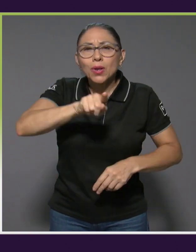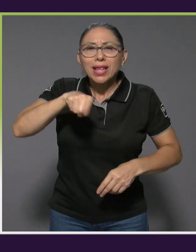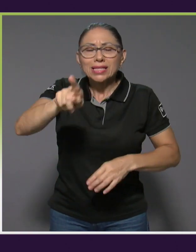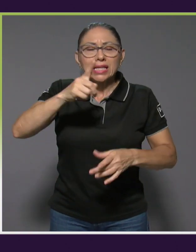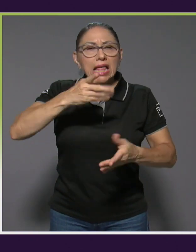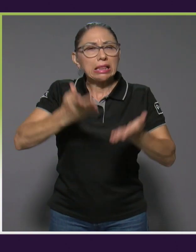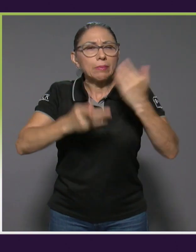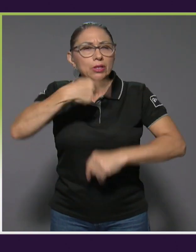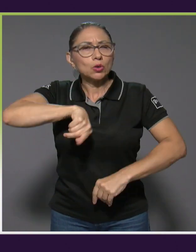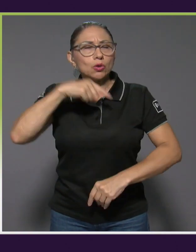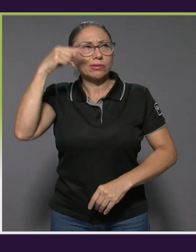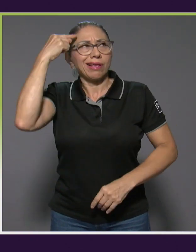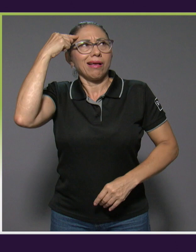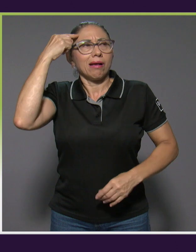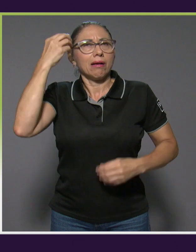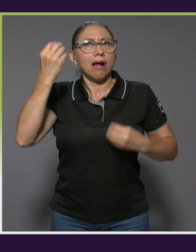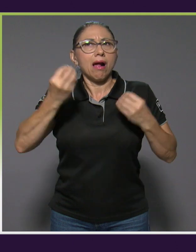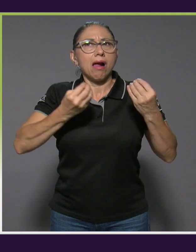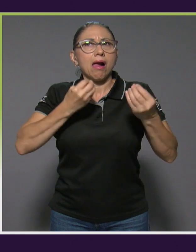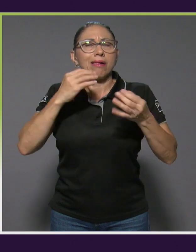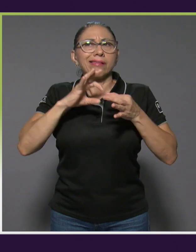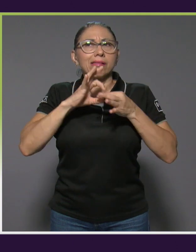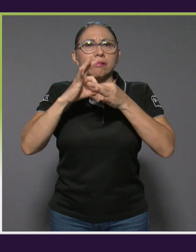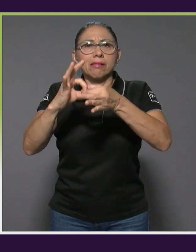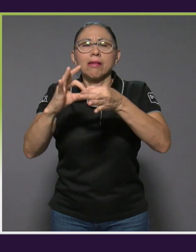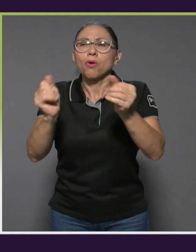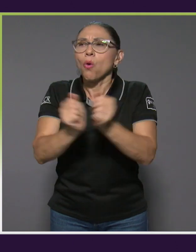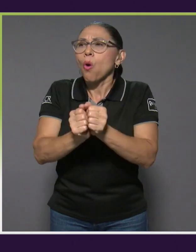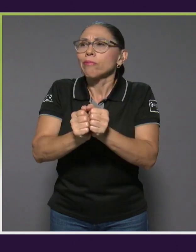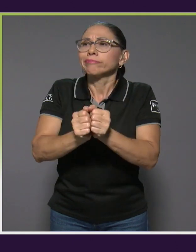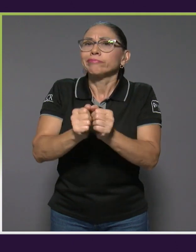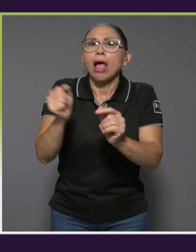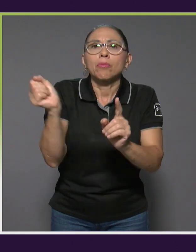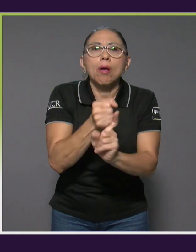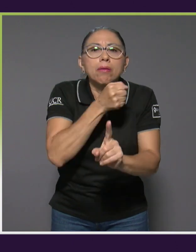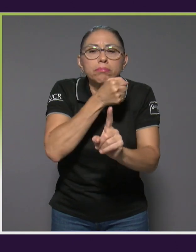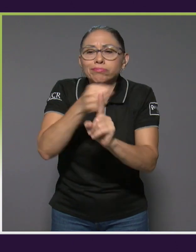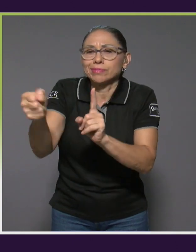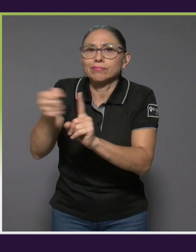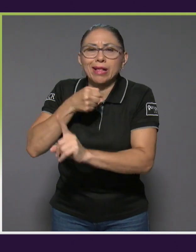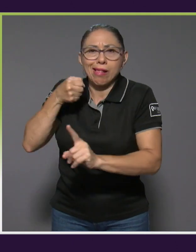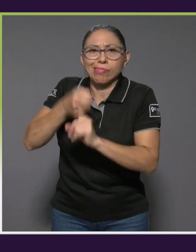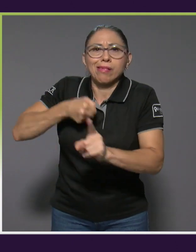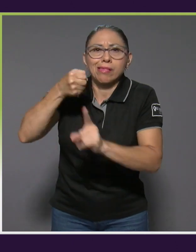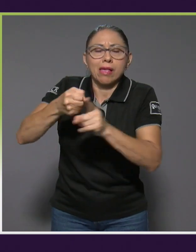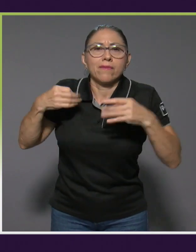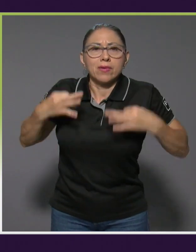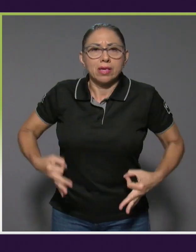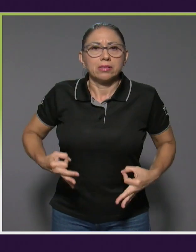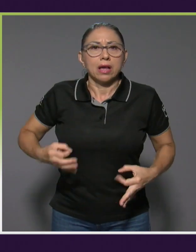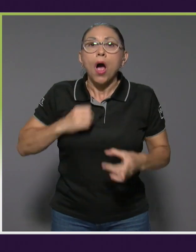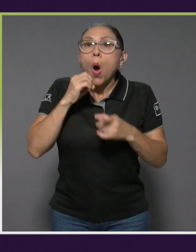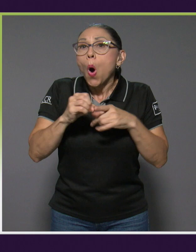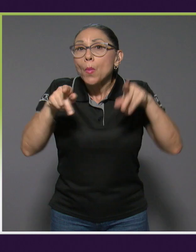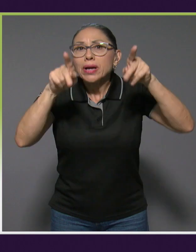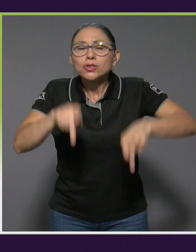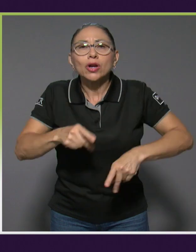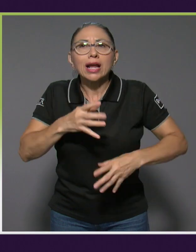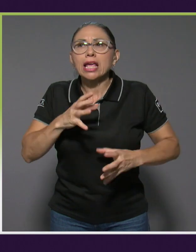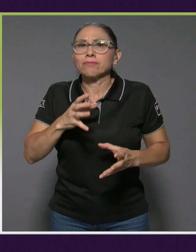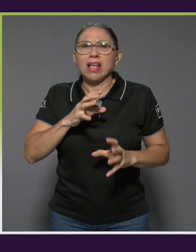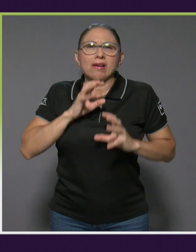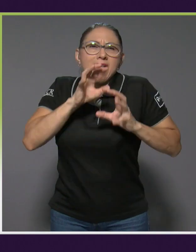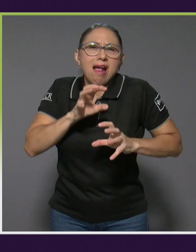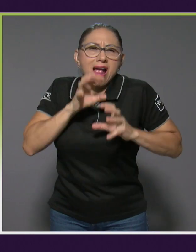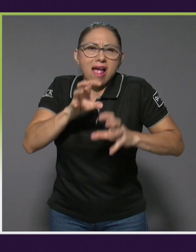venir más rápido a la mente tiene que ver con agresiones físicas, ¿verdad? O una persona que grita, pero muchas veces de